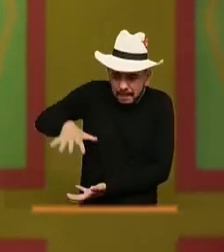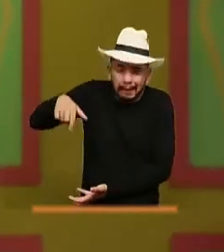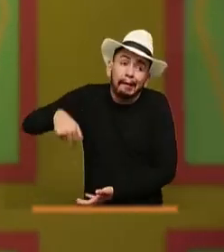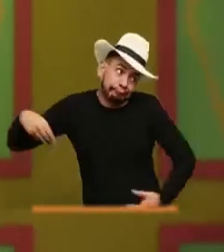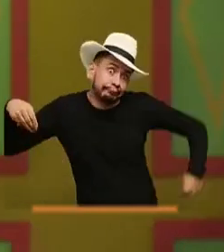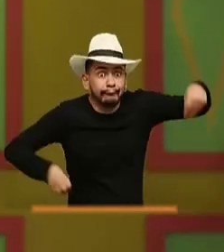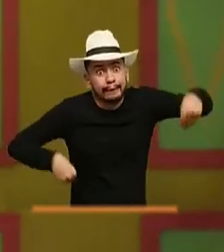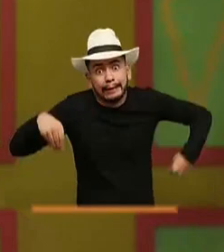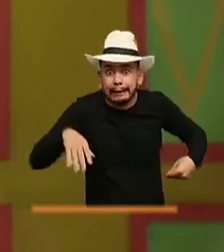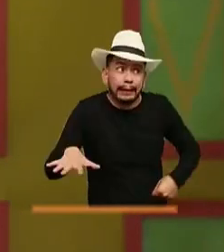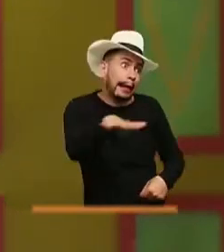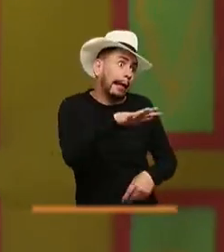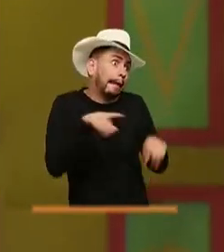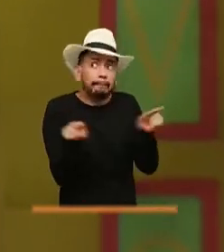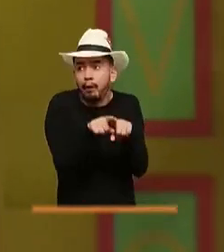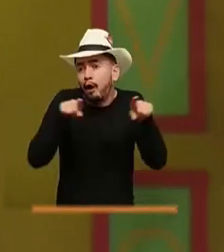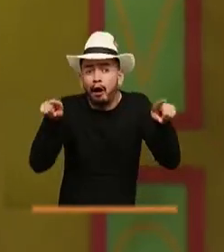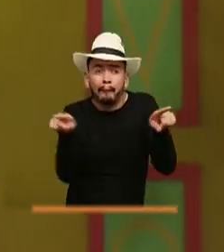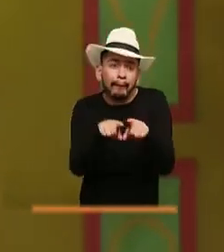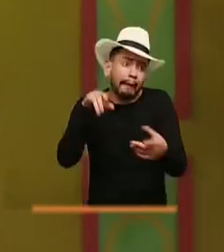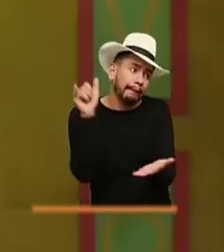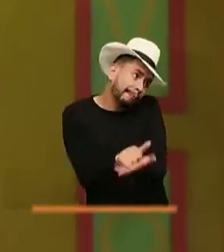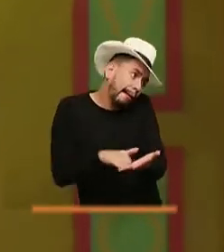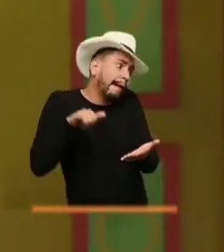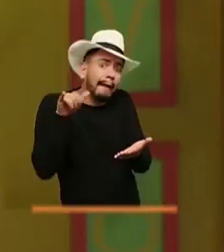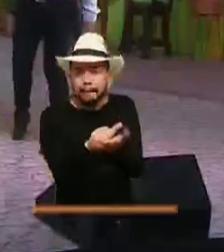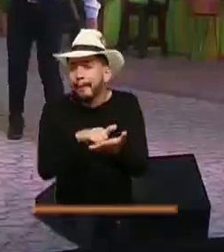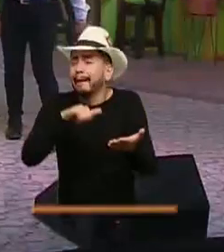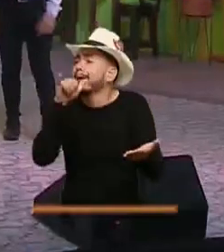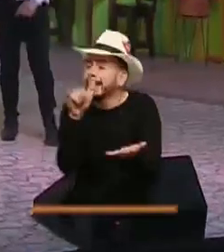siempre van por la misma carretera.